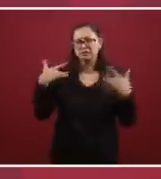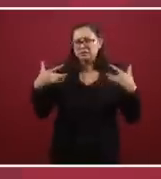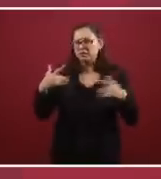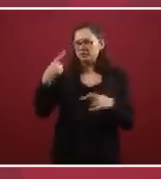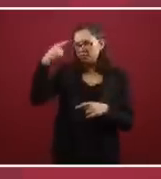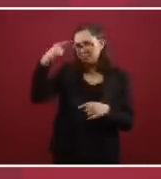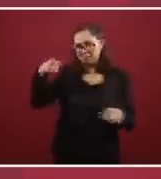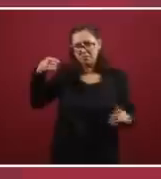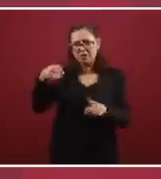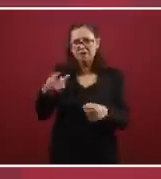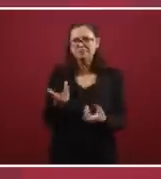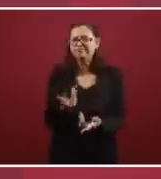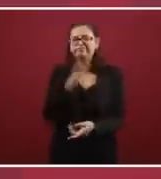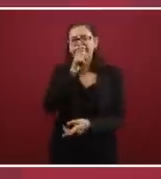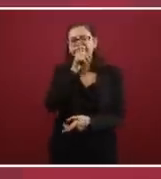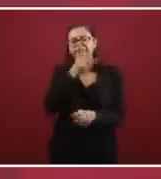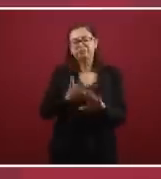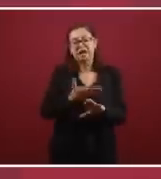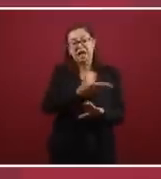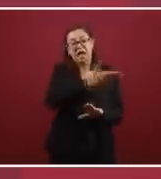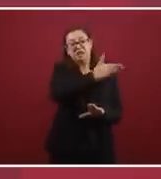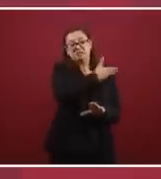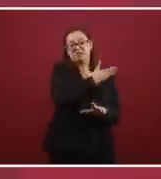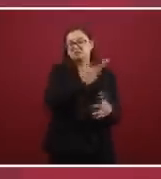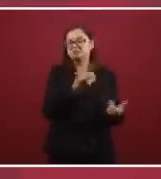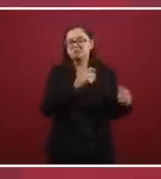cómo se articularon